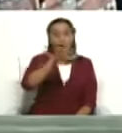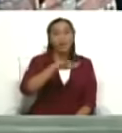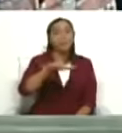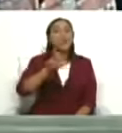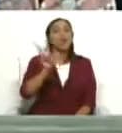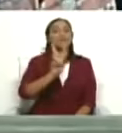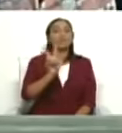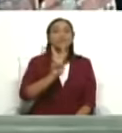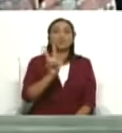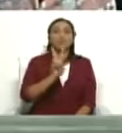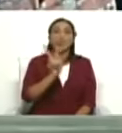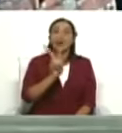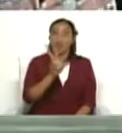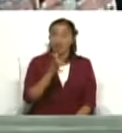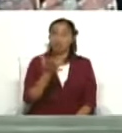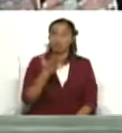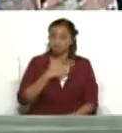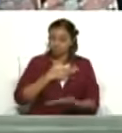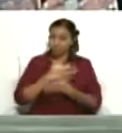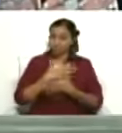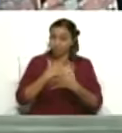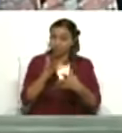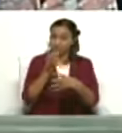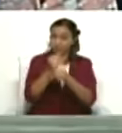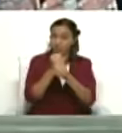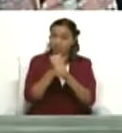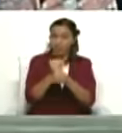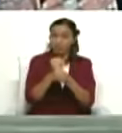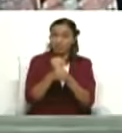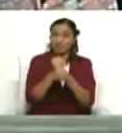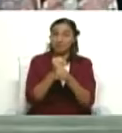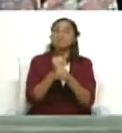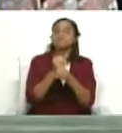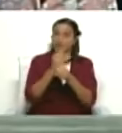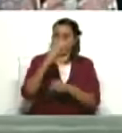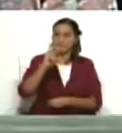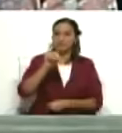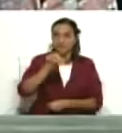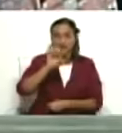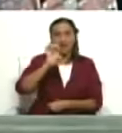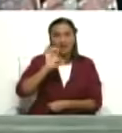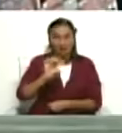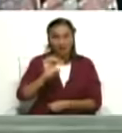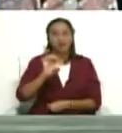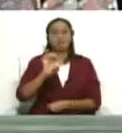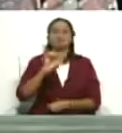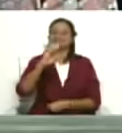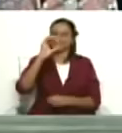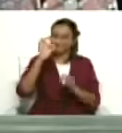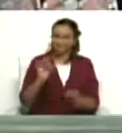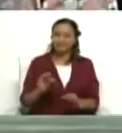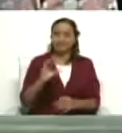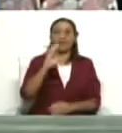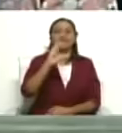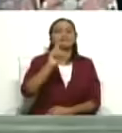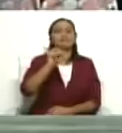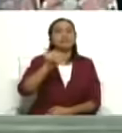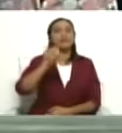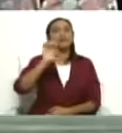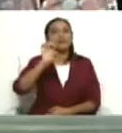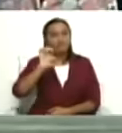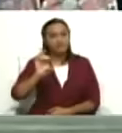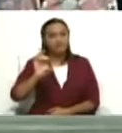Venezuela y cuenten que el Poder Electoral, el Consejo Nacional